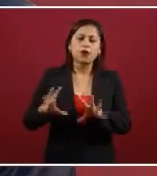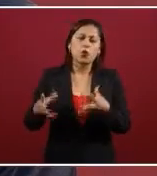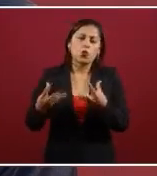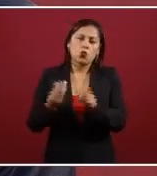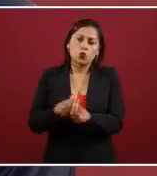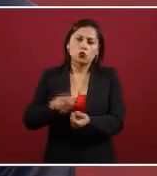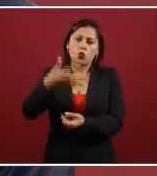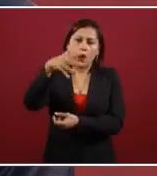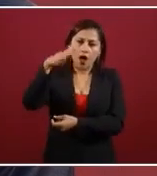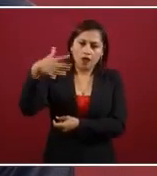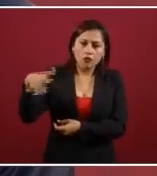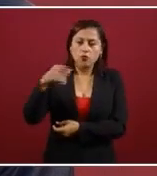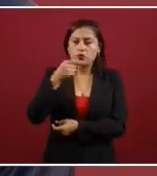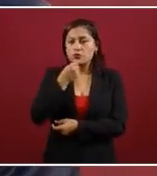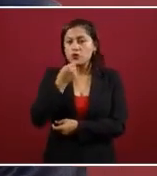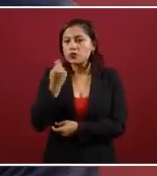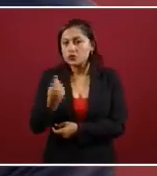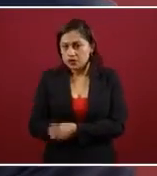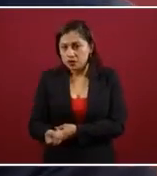a veces